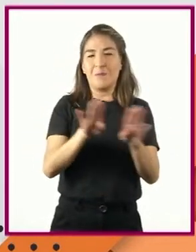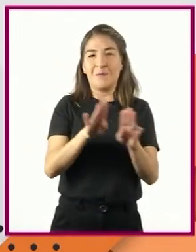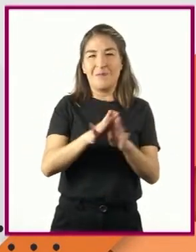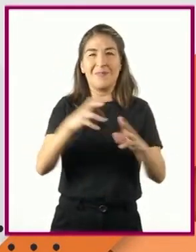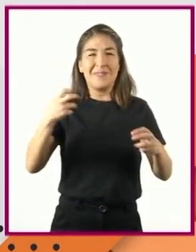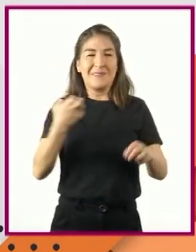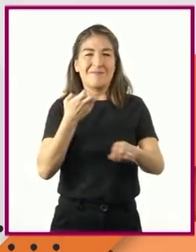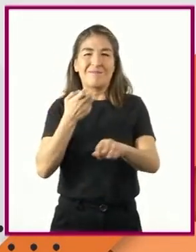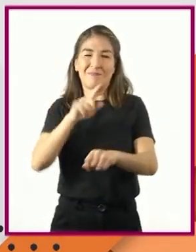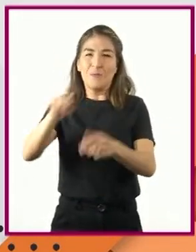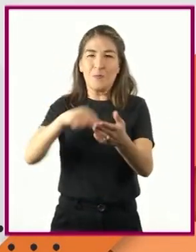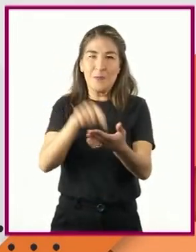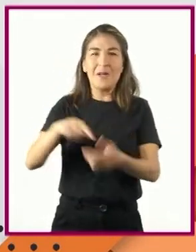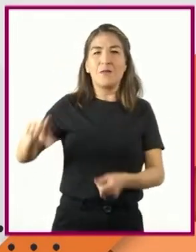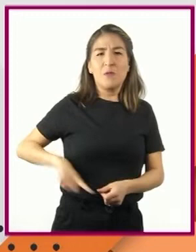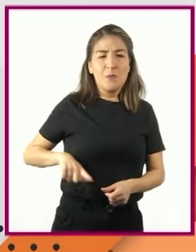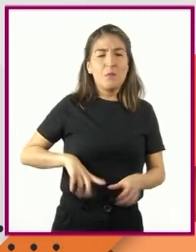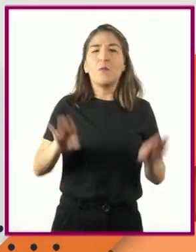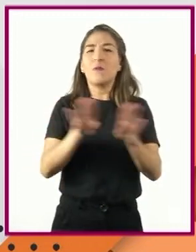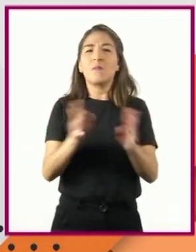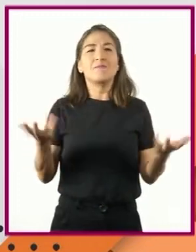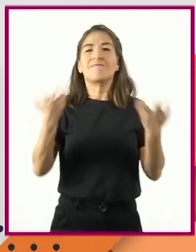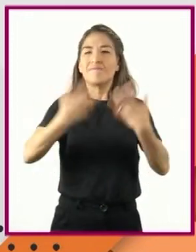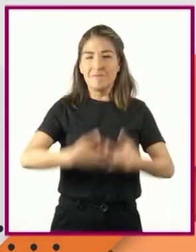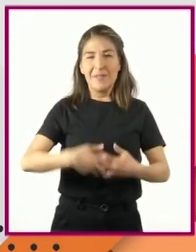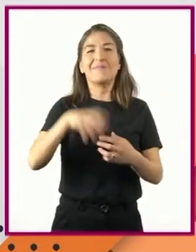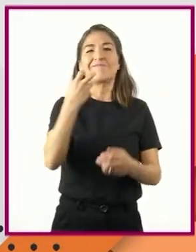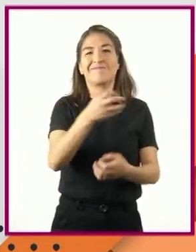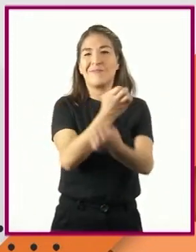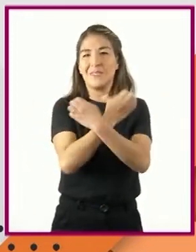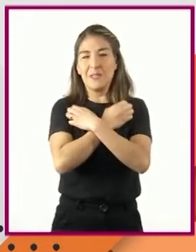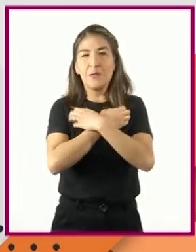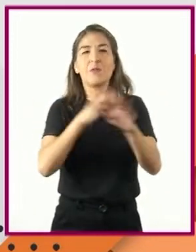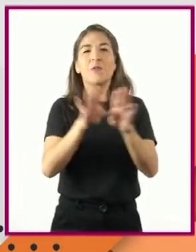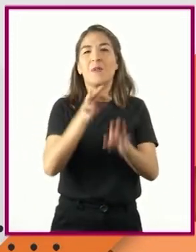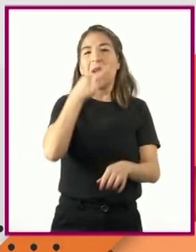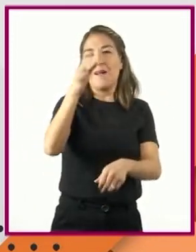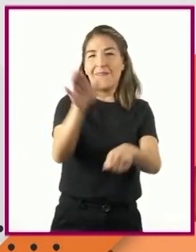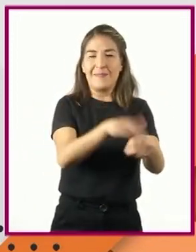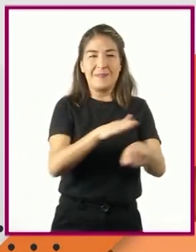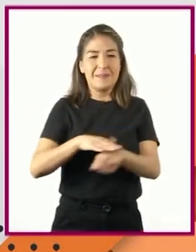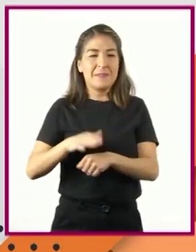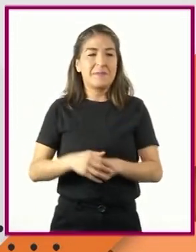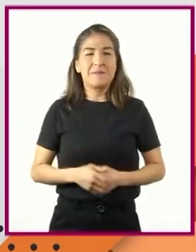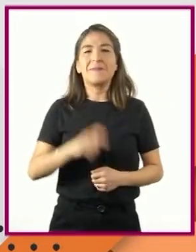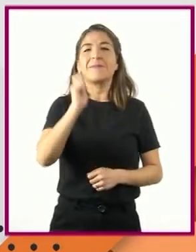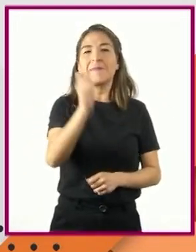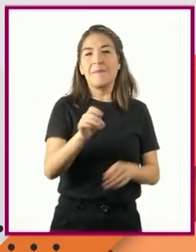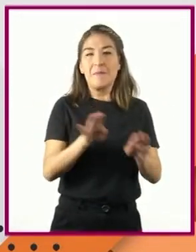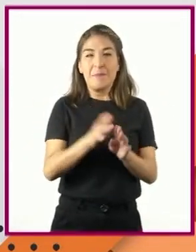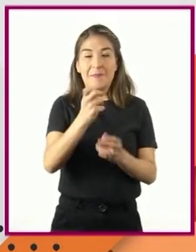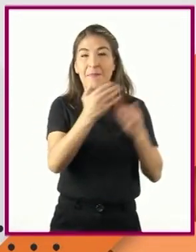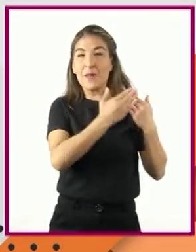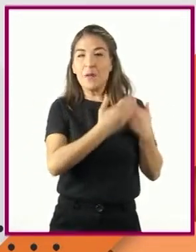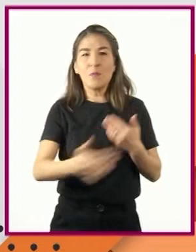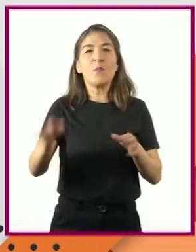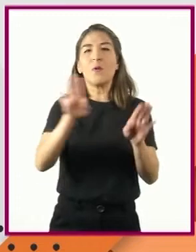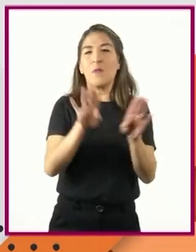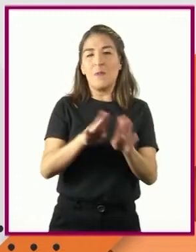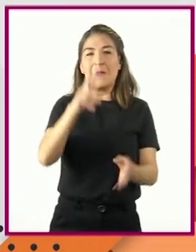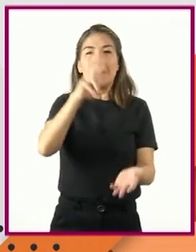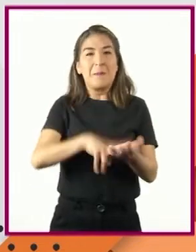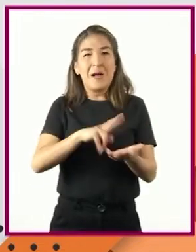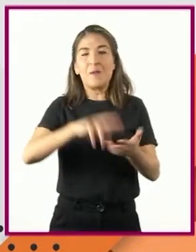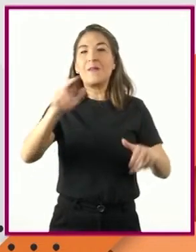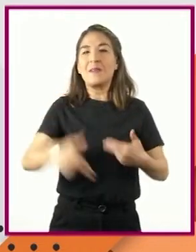pusieron en funcionamiento mediante la educación y la propaganda, ya que a partir de la exaltación de los